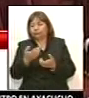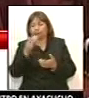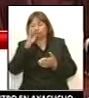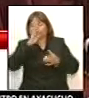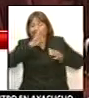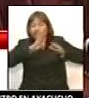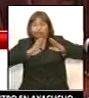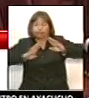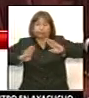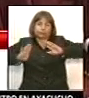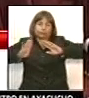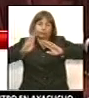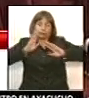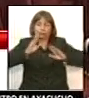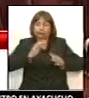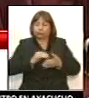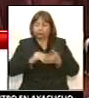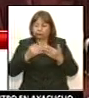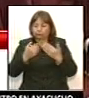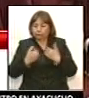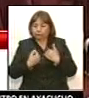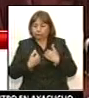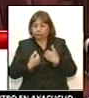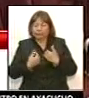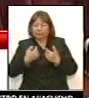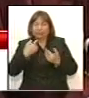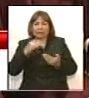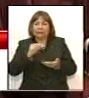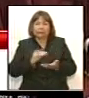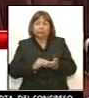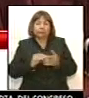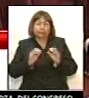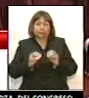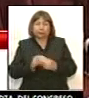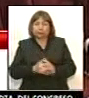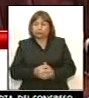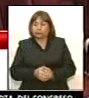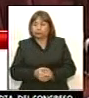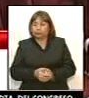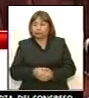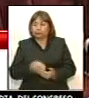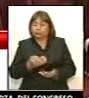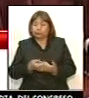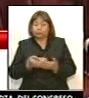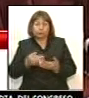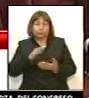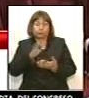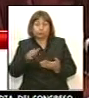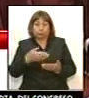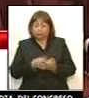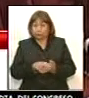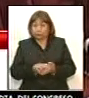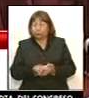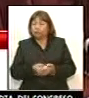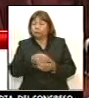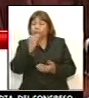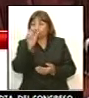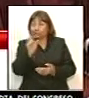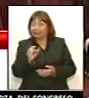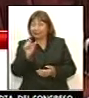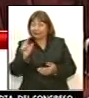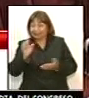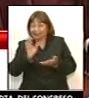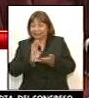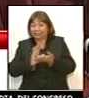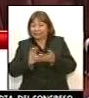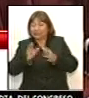preocupación particular que tengo. Y esta preocupación que tienen seguramente los colegas congresistas y sobre todo la población en general, las personas quienes se ven afectados con